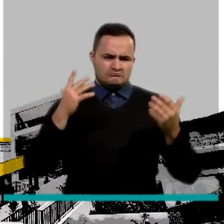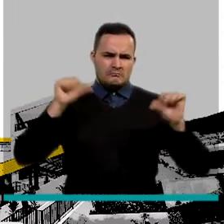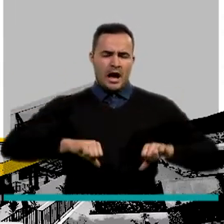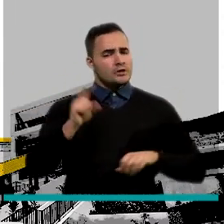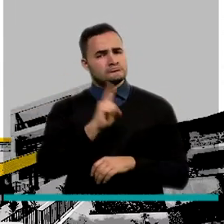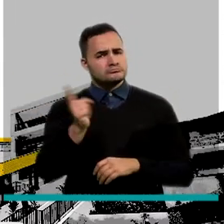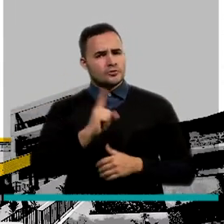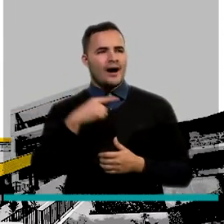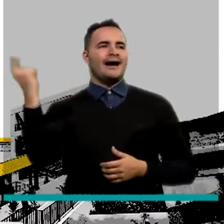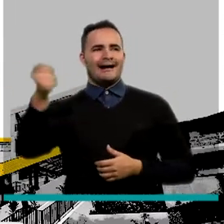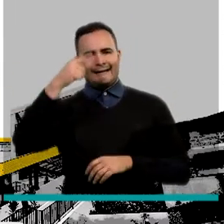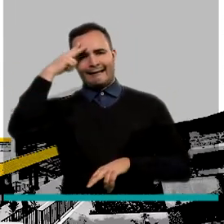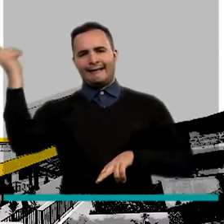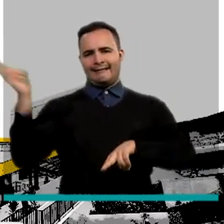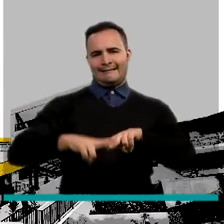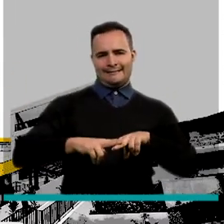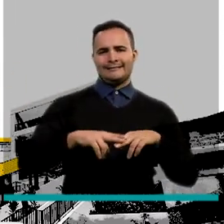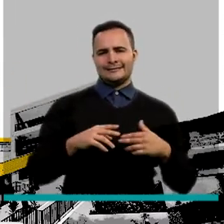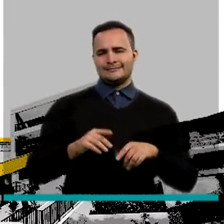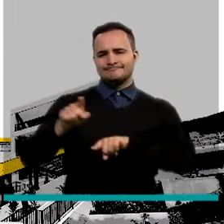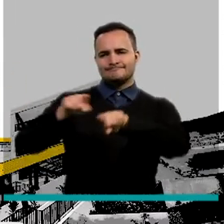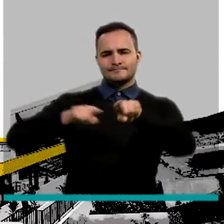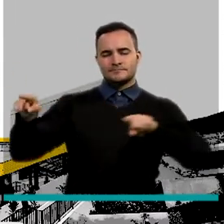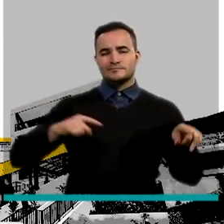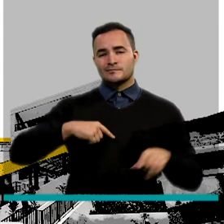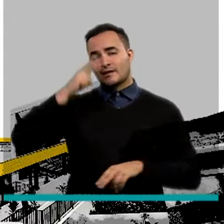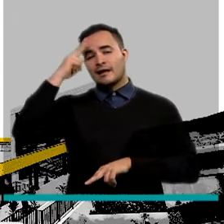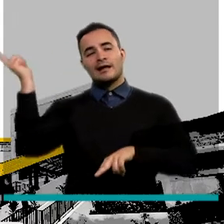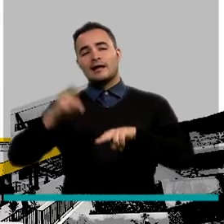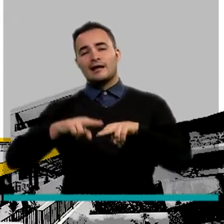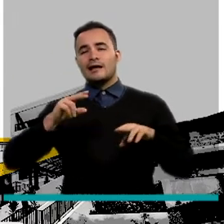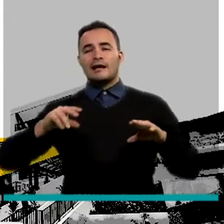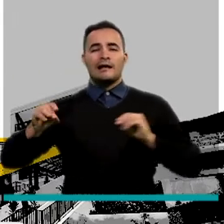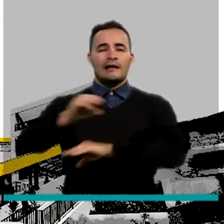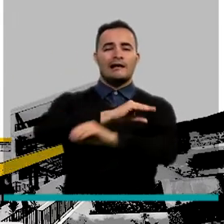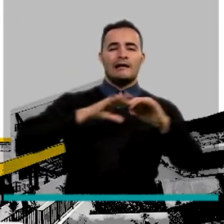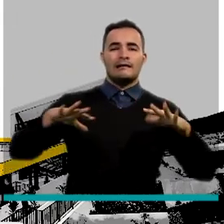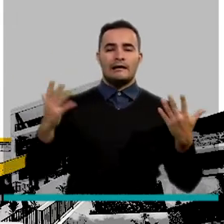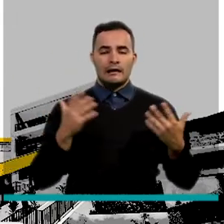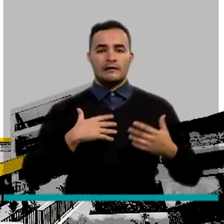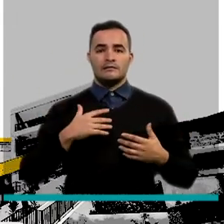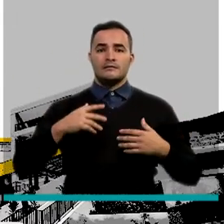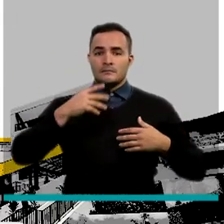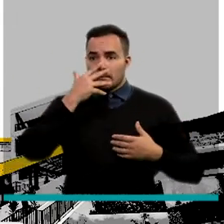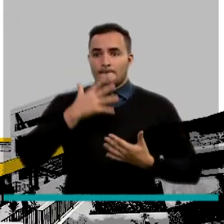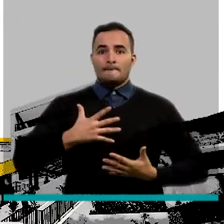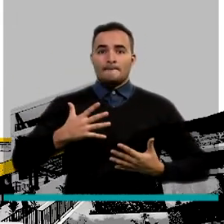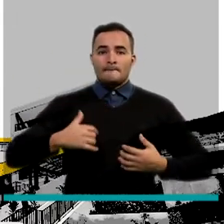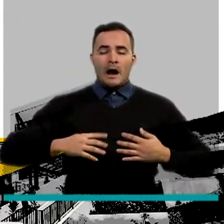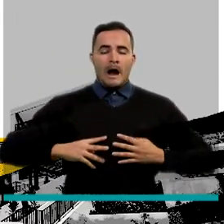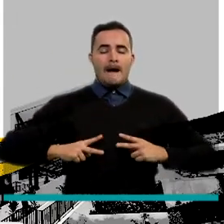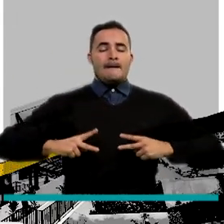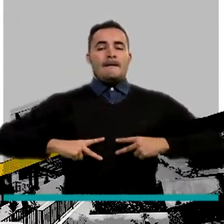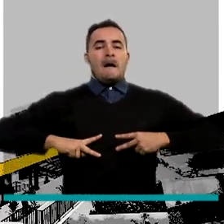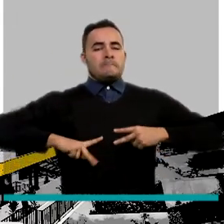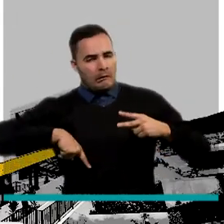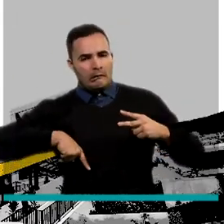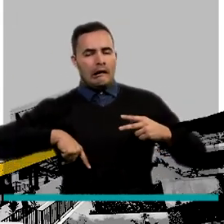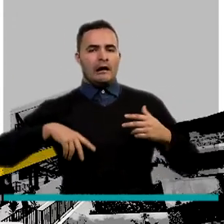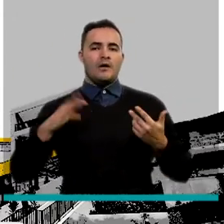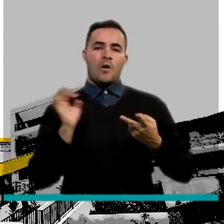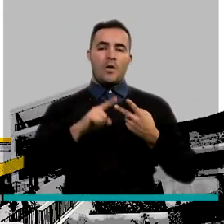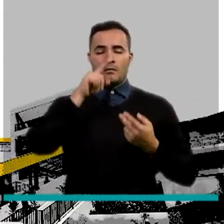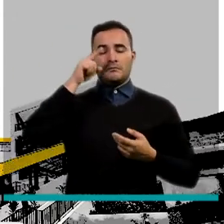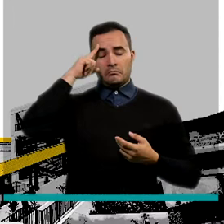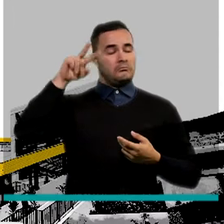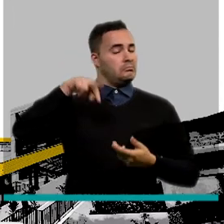tratan de decir. Pues se ha hablado de esto, es que se le puede reventar en el pulmón o que puede haber desmayos. La verdad es